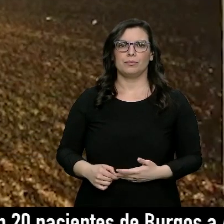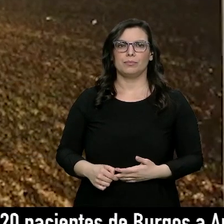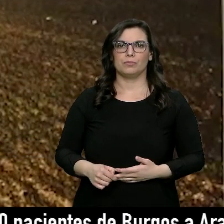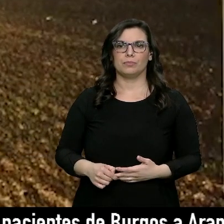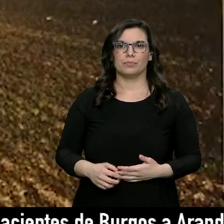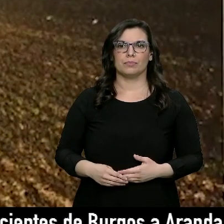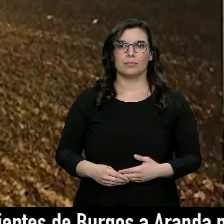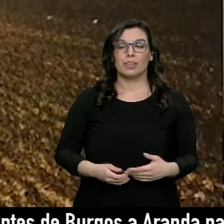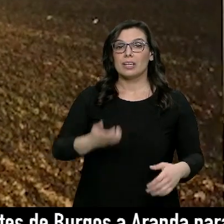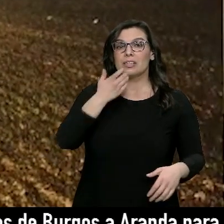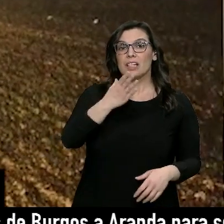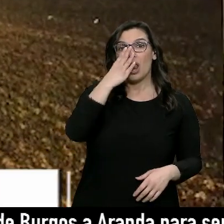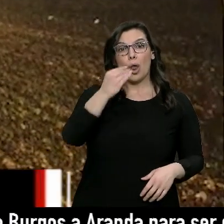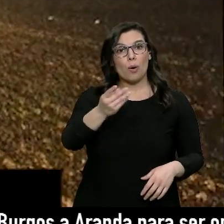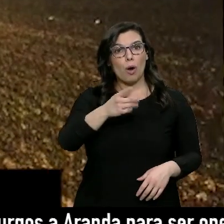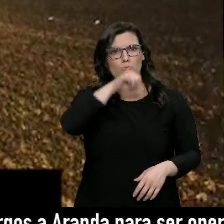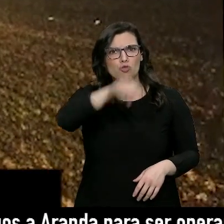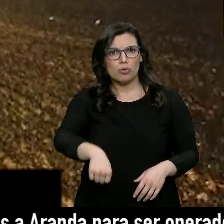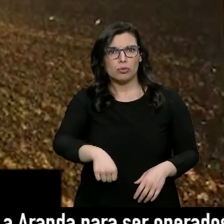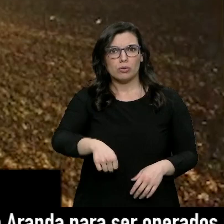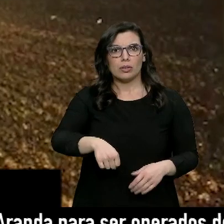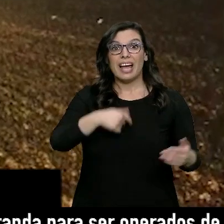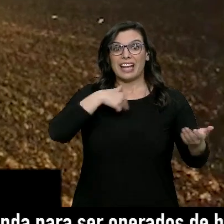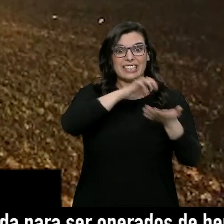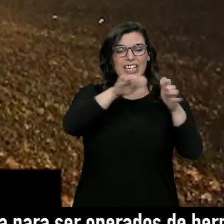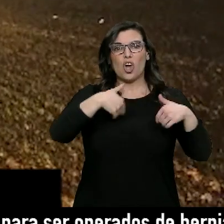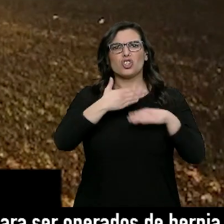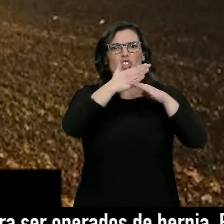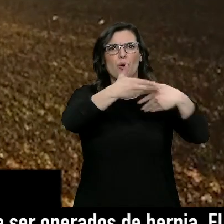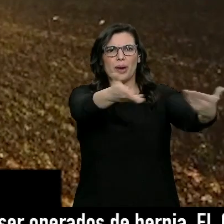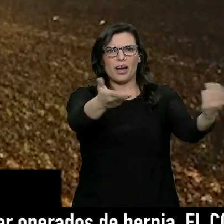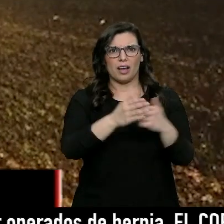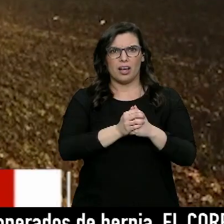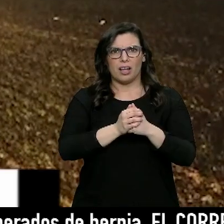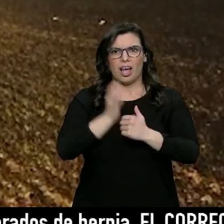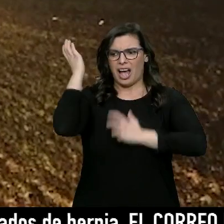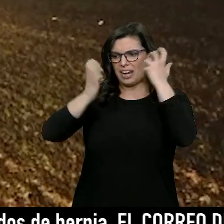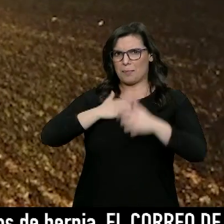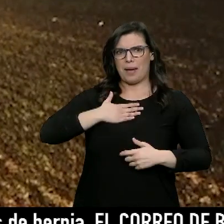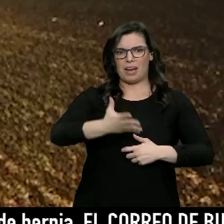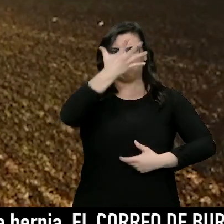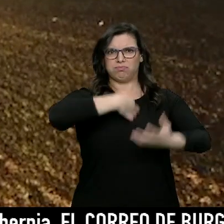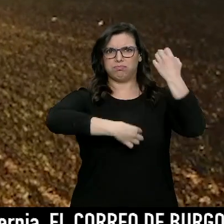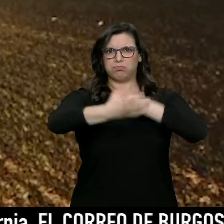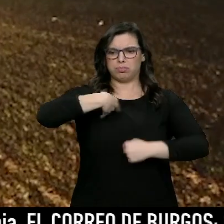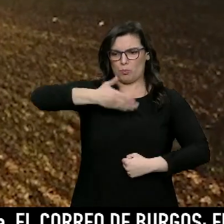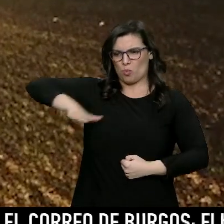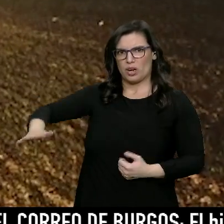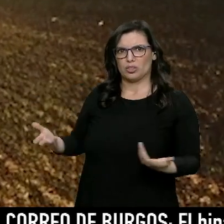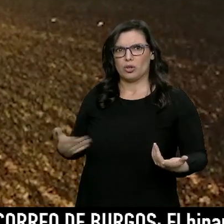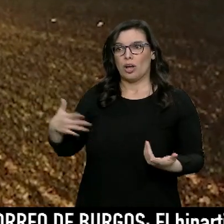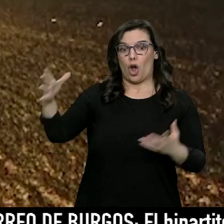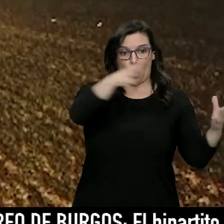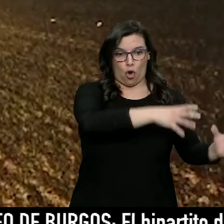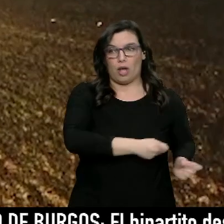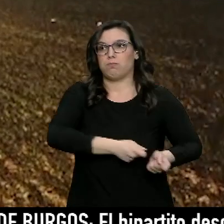Si tanto les gusta el lobo, que en Castilla y León nos sobran, que nos están matando en nuestra cabaña ganadera, que les cojan de este territorio,